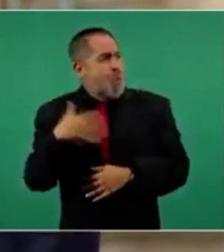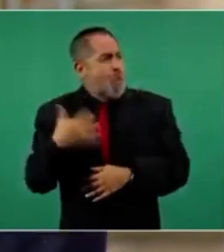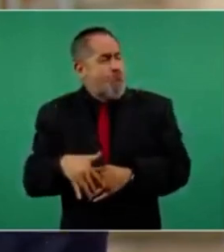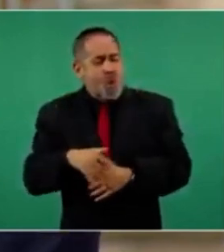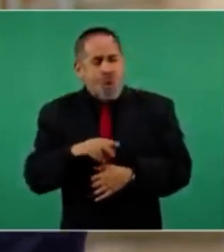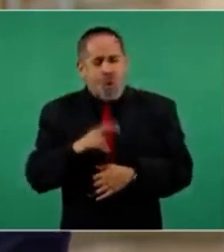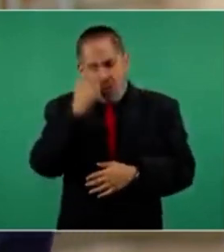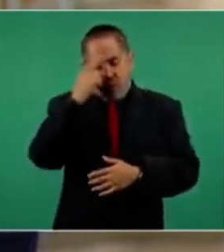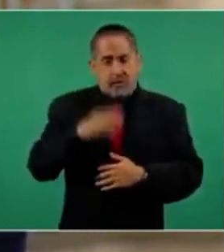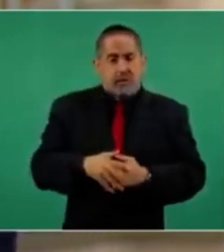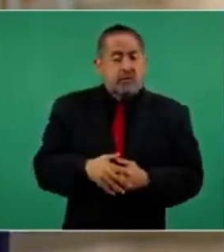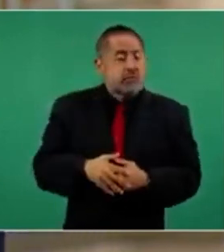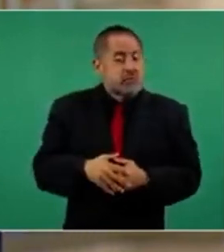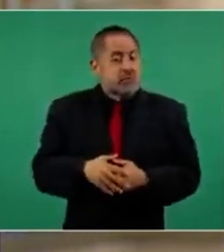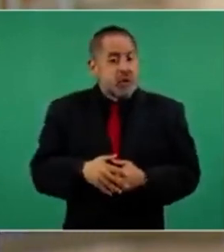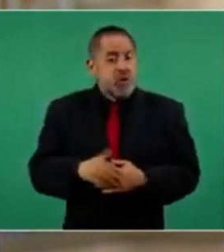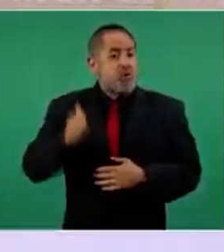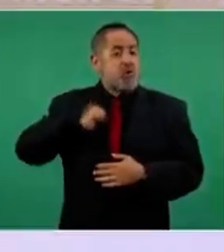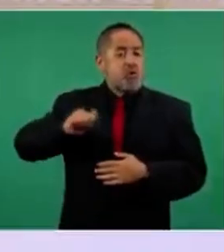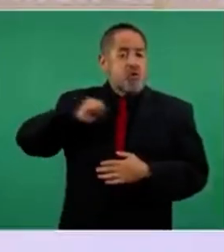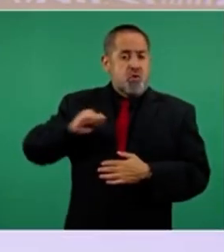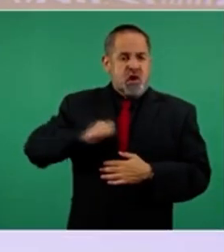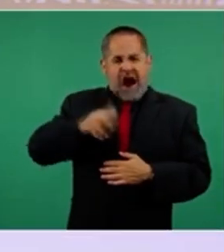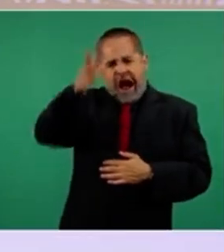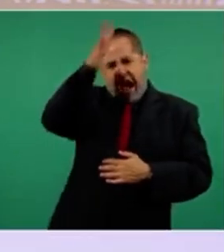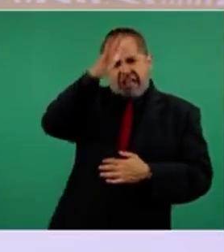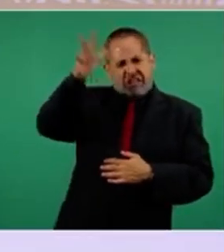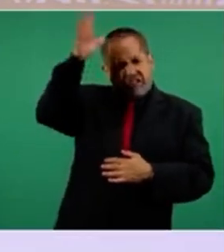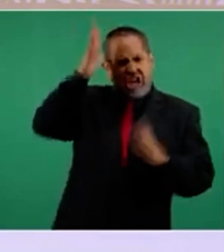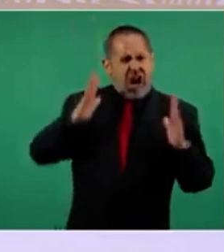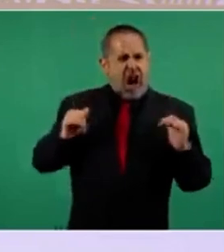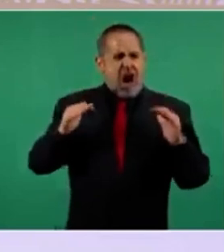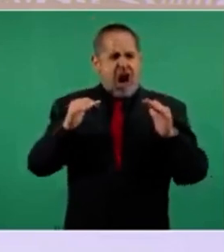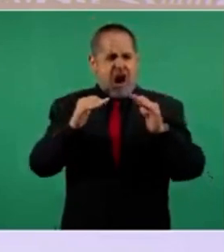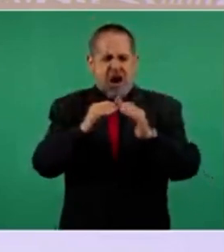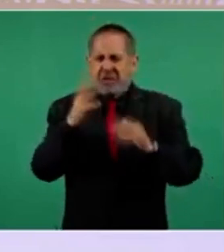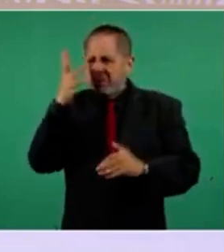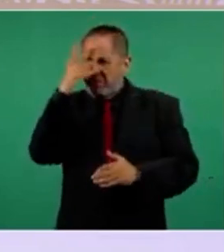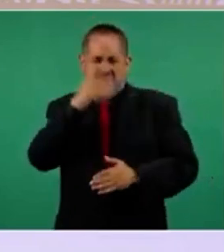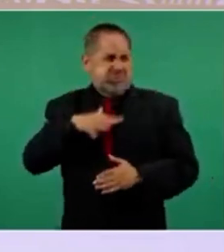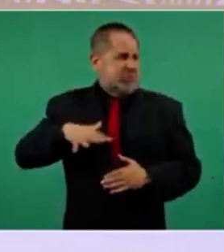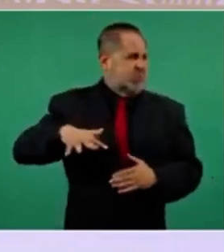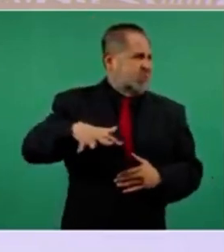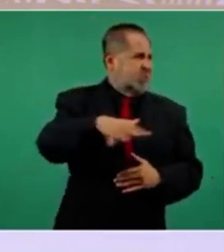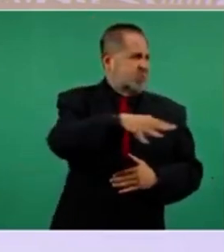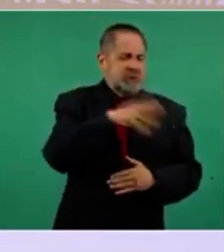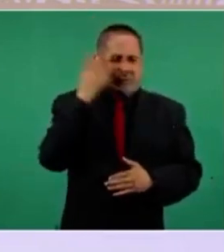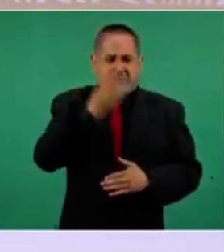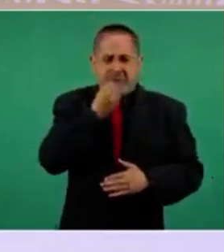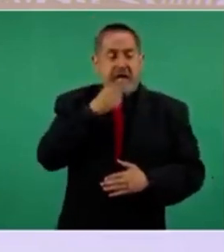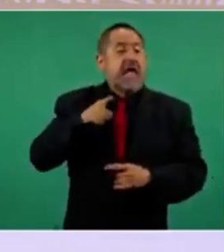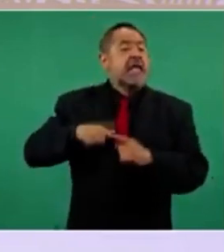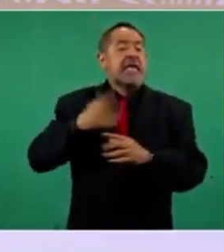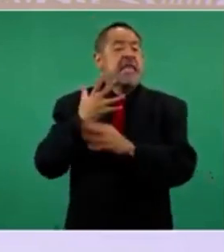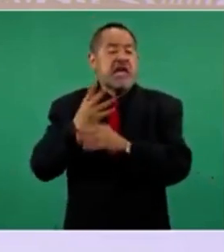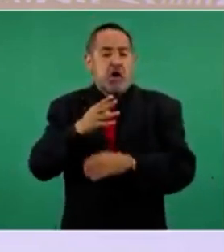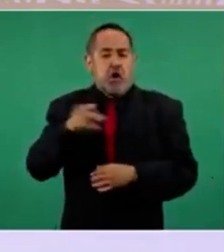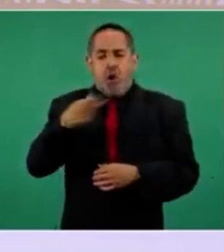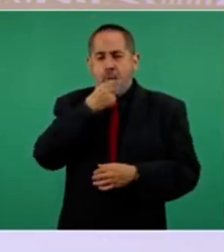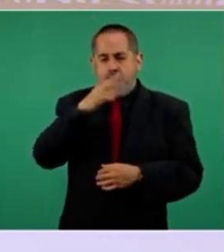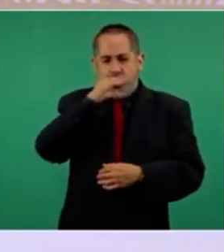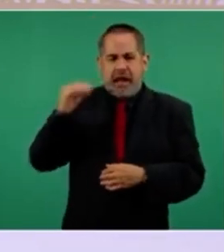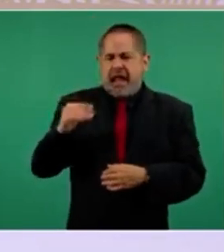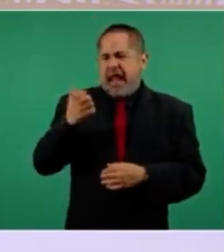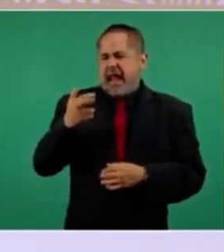Cuánto es bella la tierra que habitaban los aztecas valientes, dice en el Teocalli de Cholula el cubano José María Heredia, abriendo